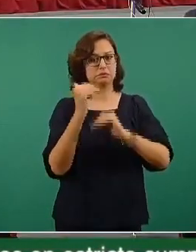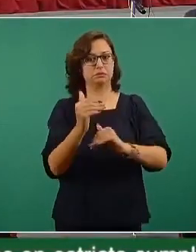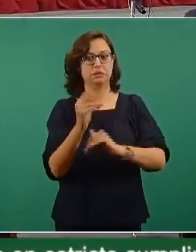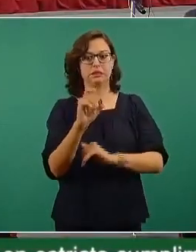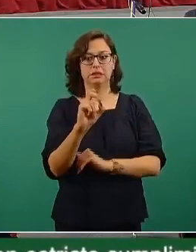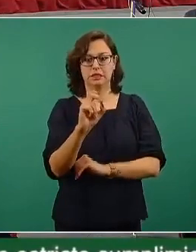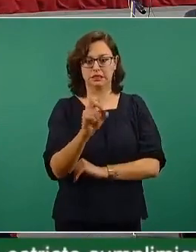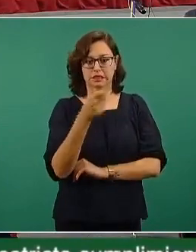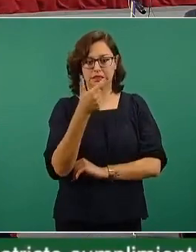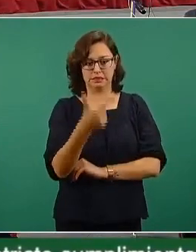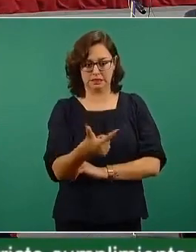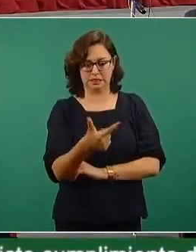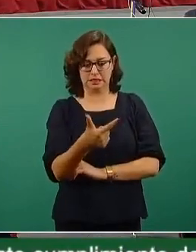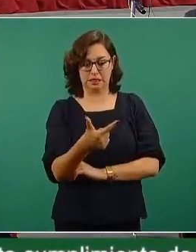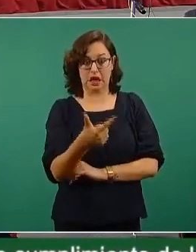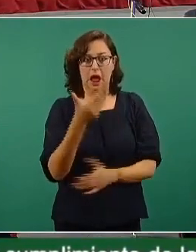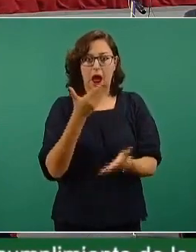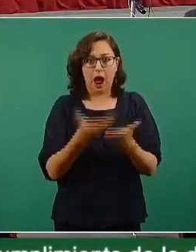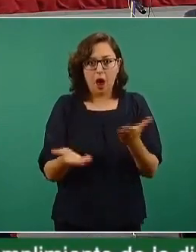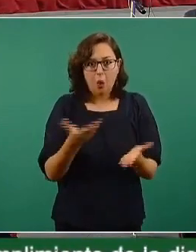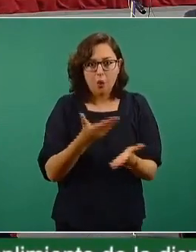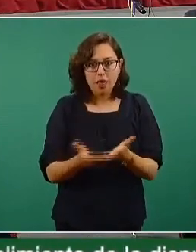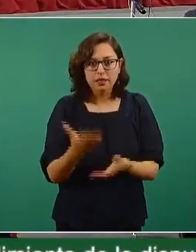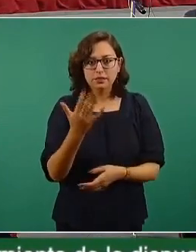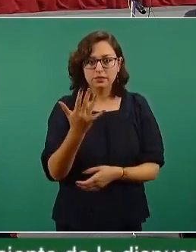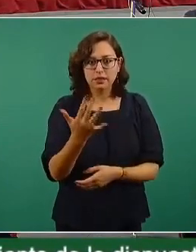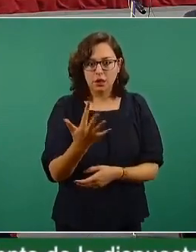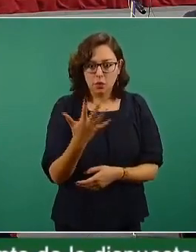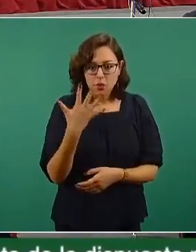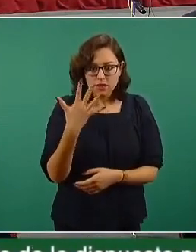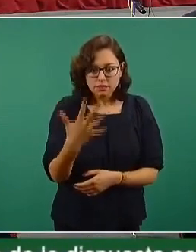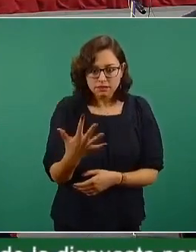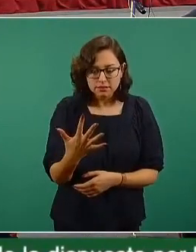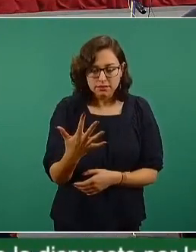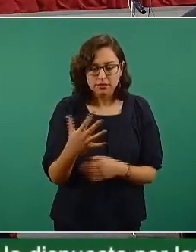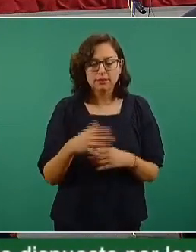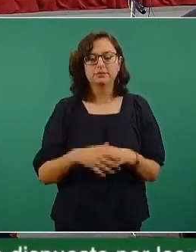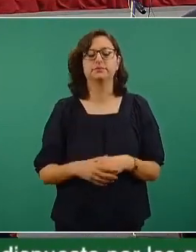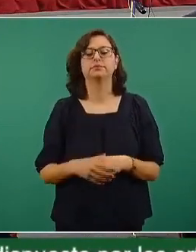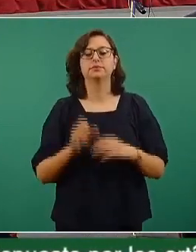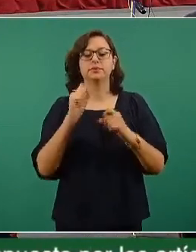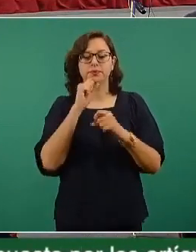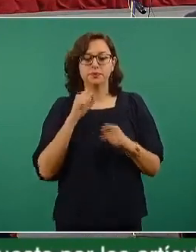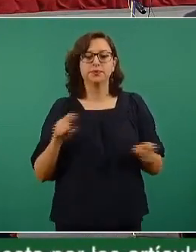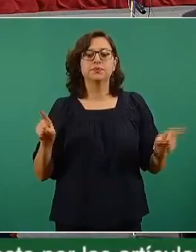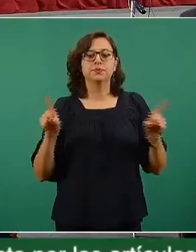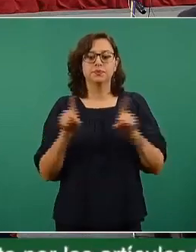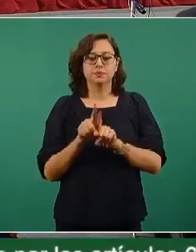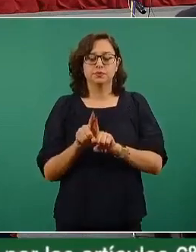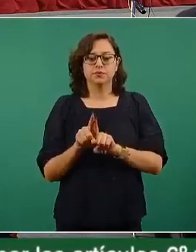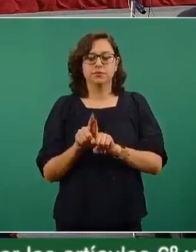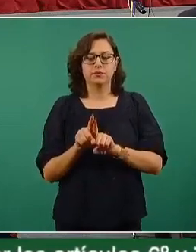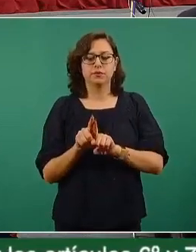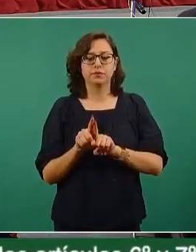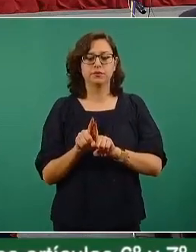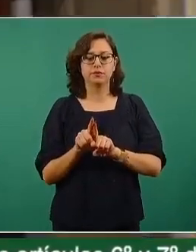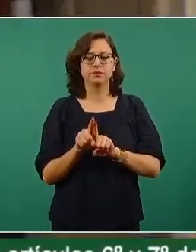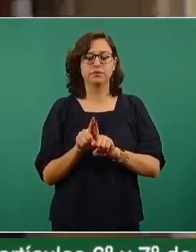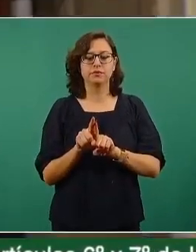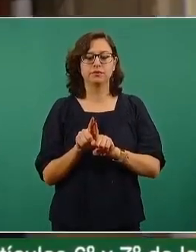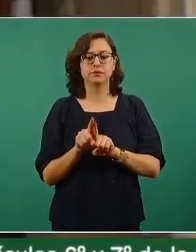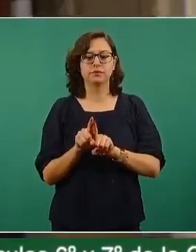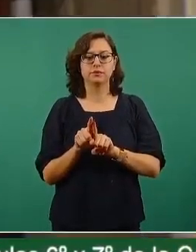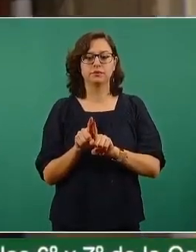pesos. Le estoy diciendo que medio litro en 55. Y además, la situación es